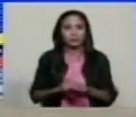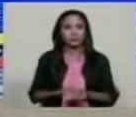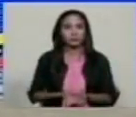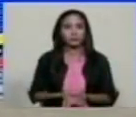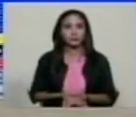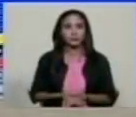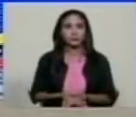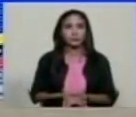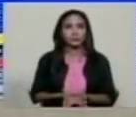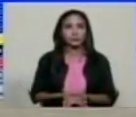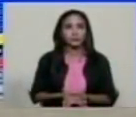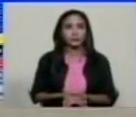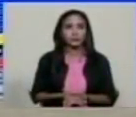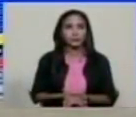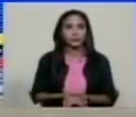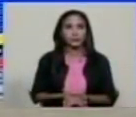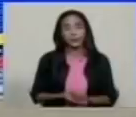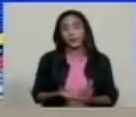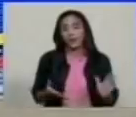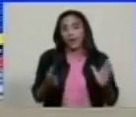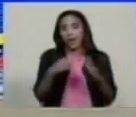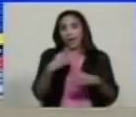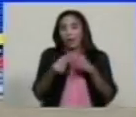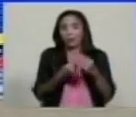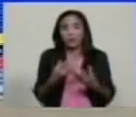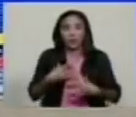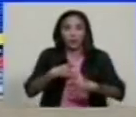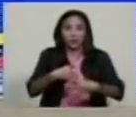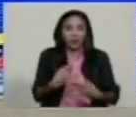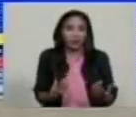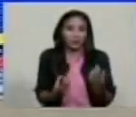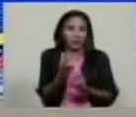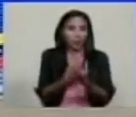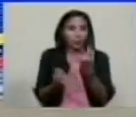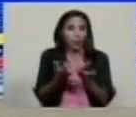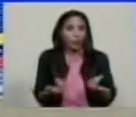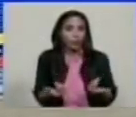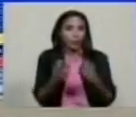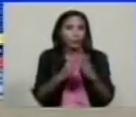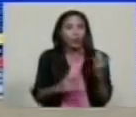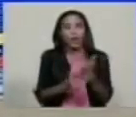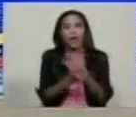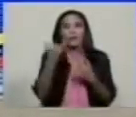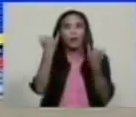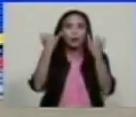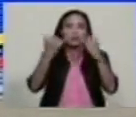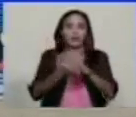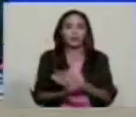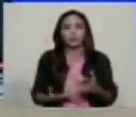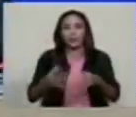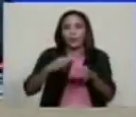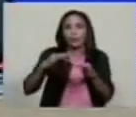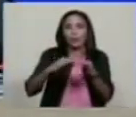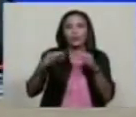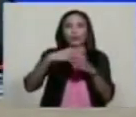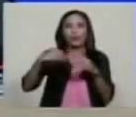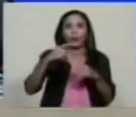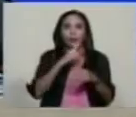lo hizo como actividad económica alrededor de ponerle la mano al petrodólar.